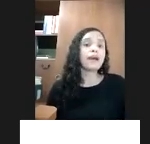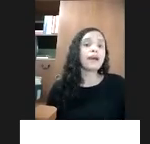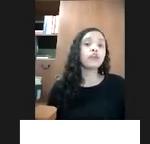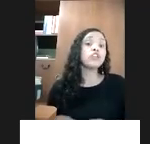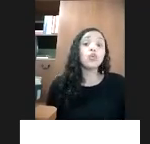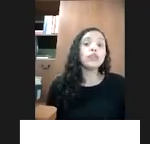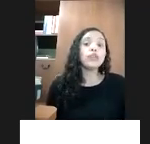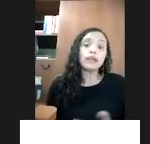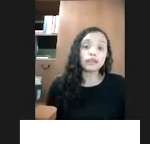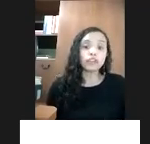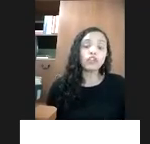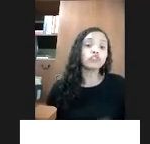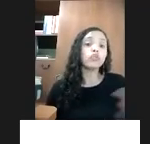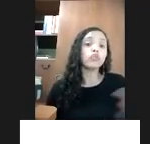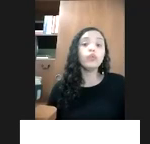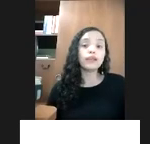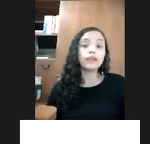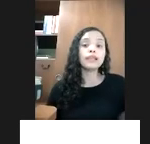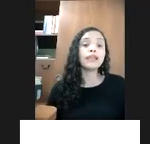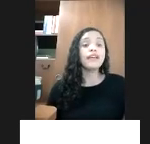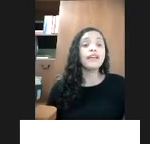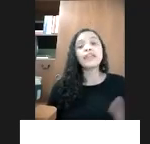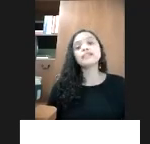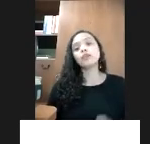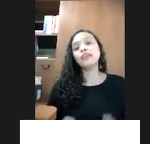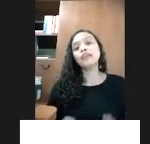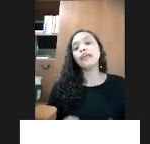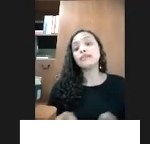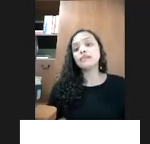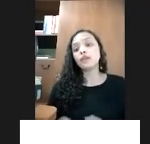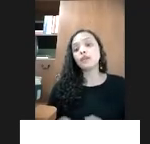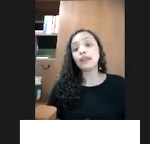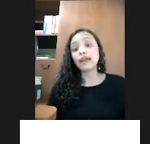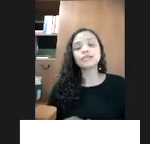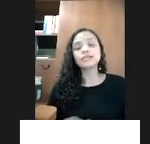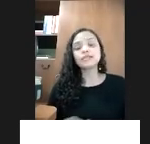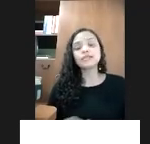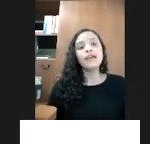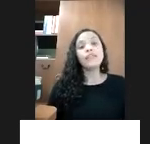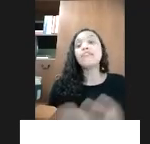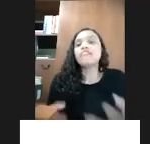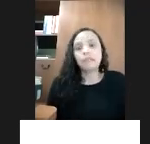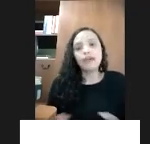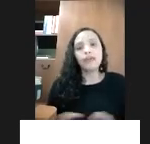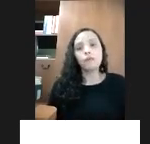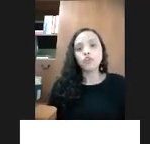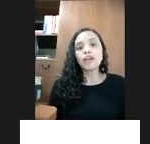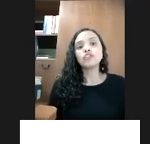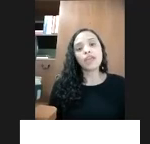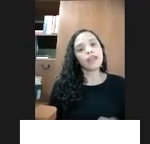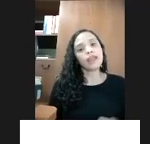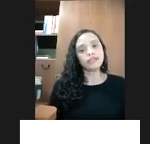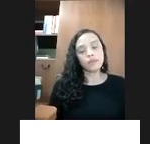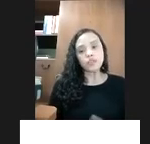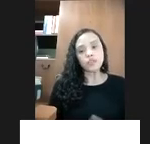encamados y su única distracción, su única salida de esa rutina del encierro de la casa, de la enfermedad en muchos casos, era